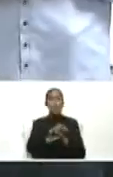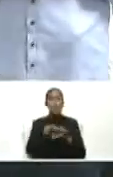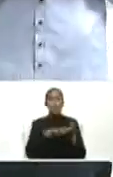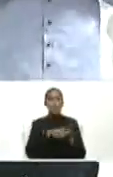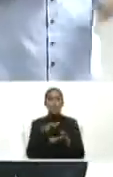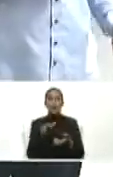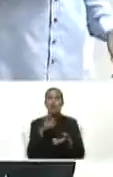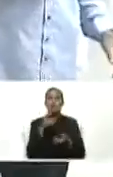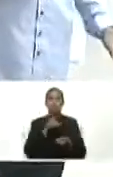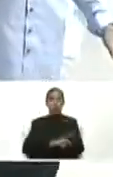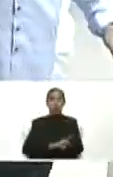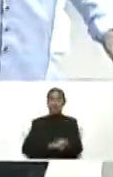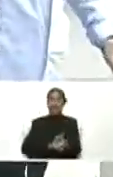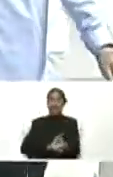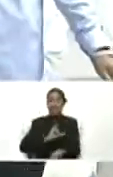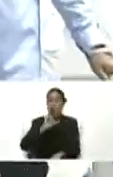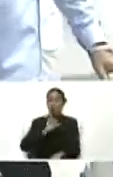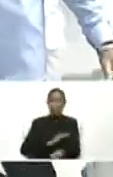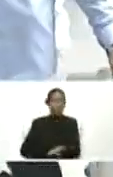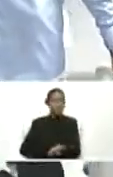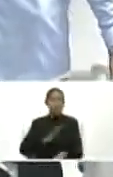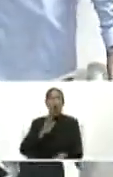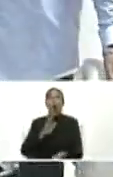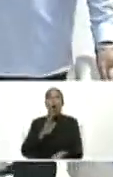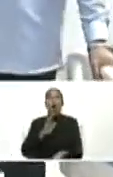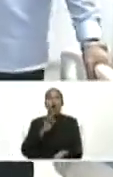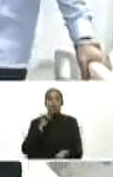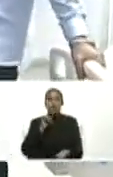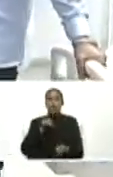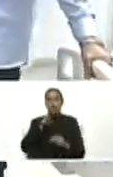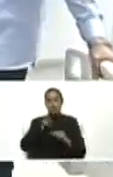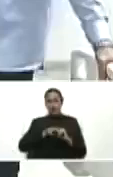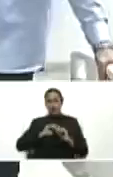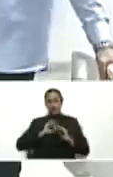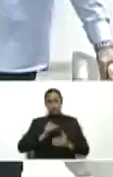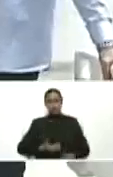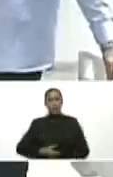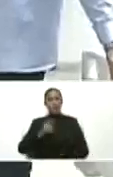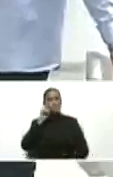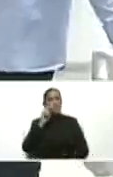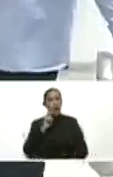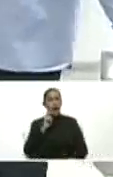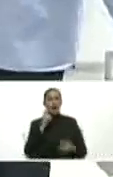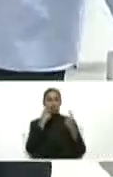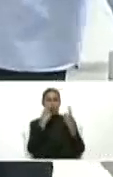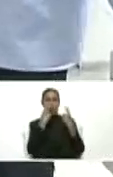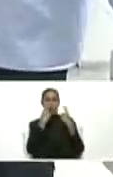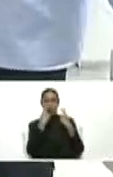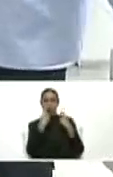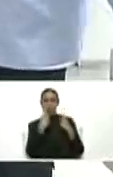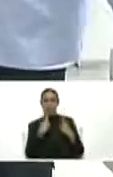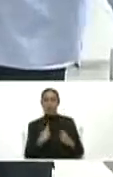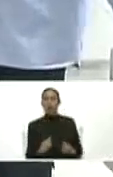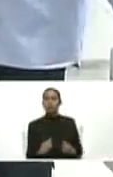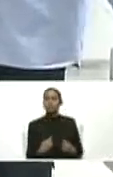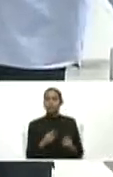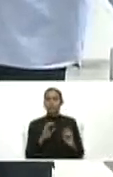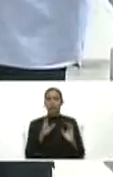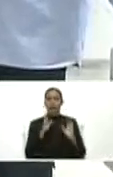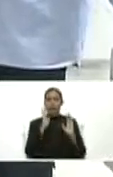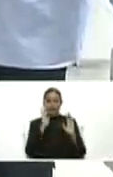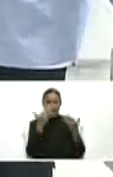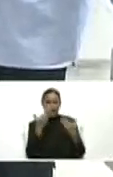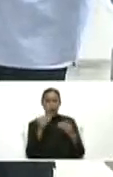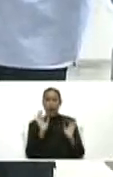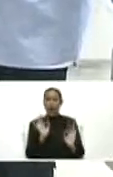hipertensivos del embarazo, pero que no requieren terapia intensiva. Correcto. Son pacientes que están semicríticas. Claro, una atención especial, pues. Es correcto. De hecho, cada